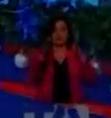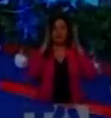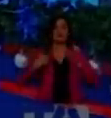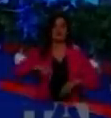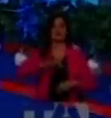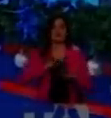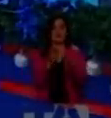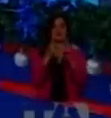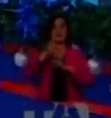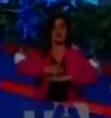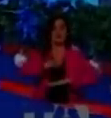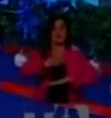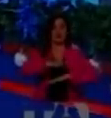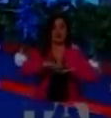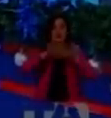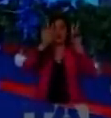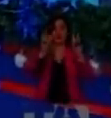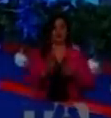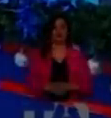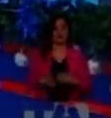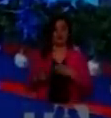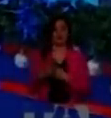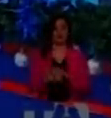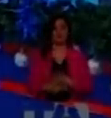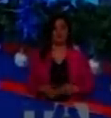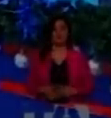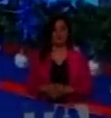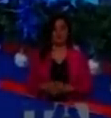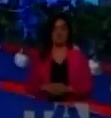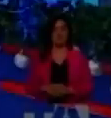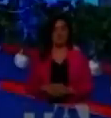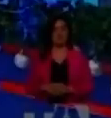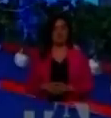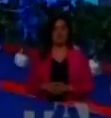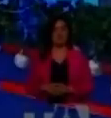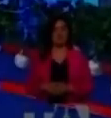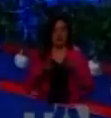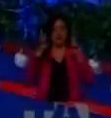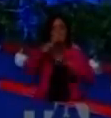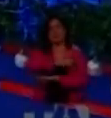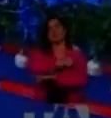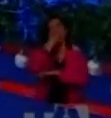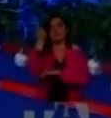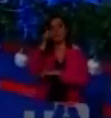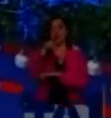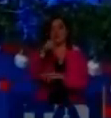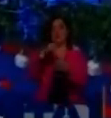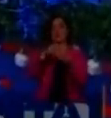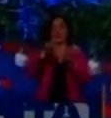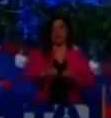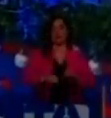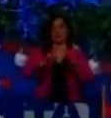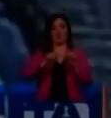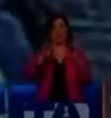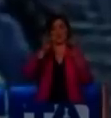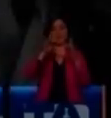pendientes de la respuesta de las autoridades sobre este tema. Vamos a hacer una pausa, pero al regresar estaremos, recuerde, con nuestro tema del día. Usted puede participar a través